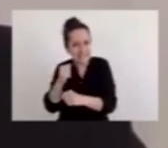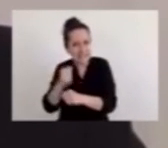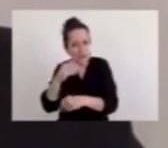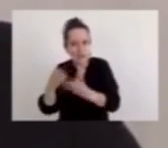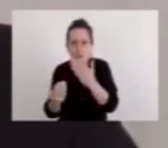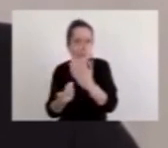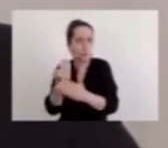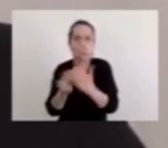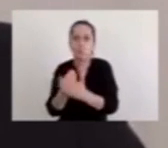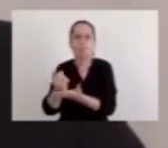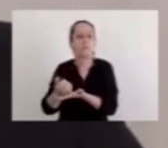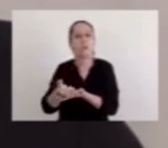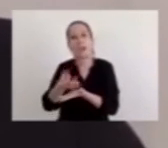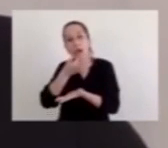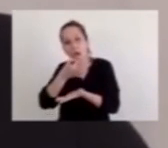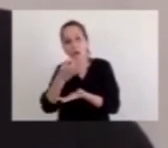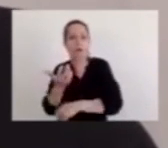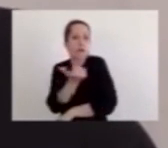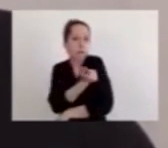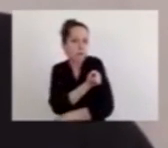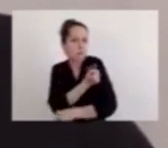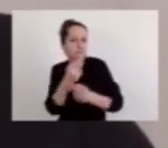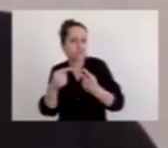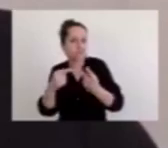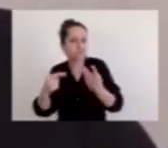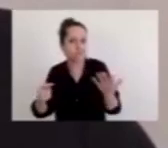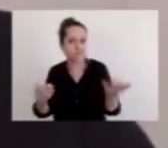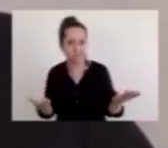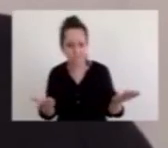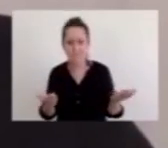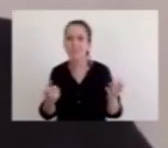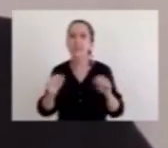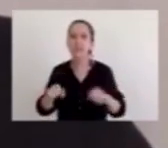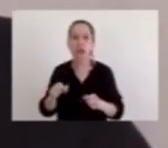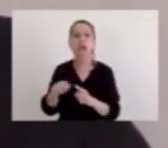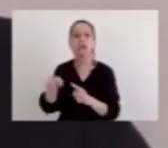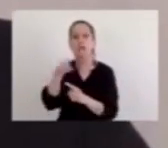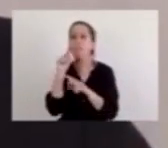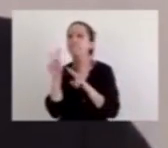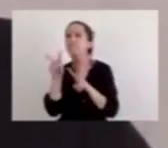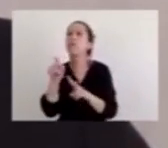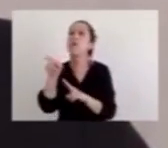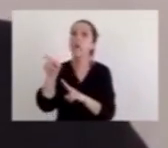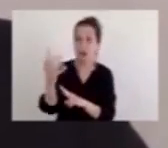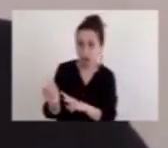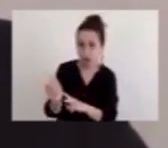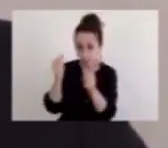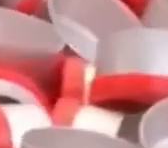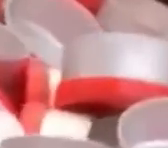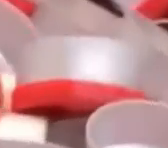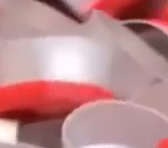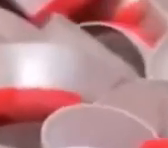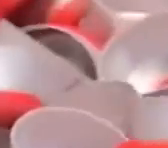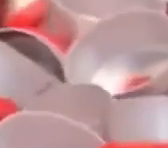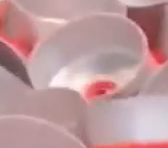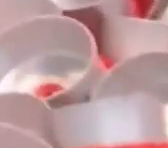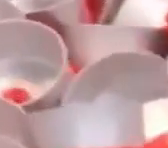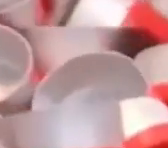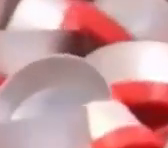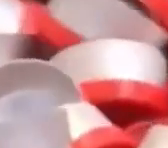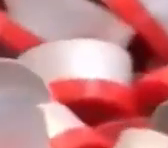sesión ese ejercicio de inventario de capacidades regionales para negociaciones conjuntas